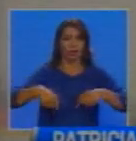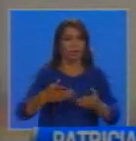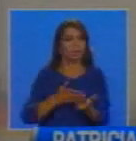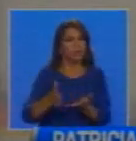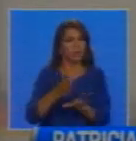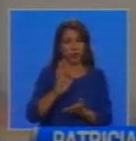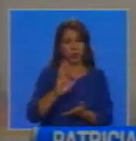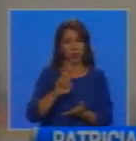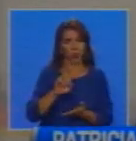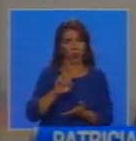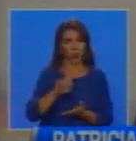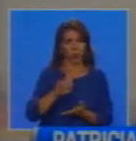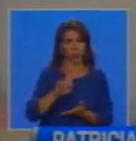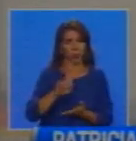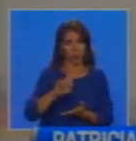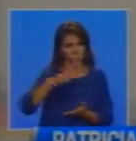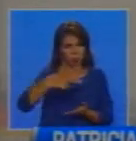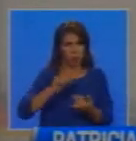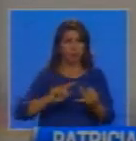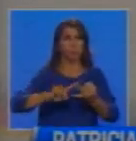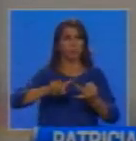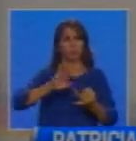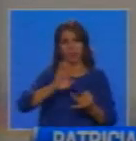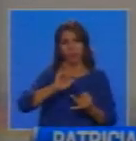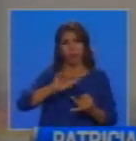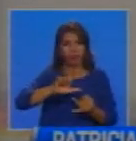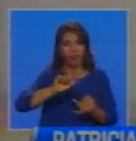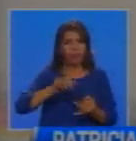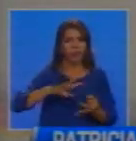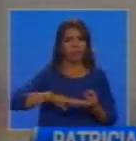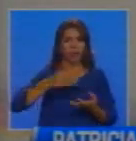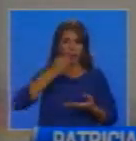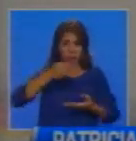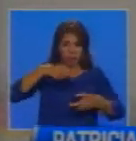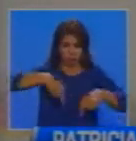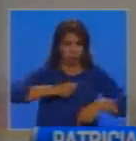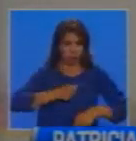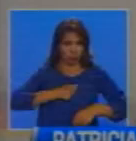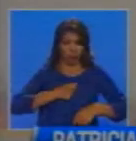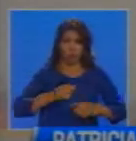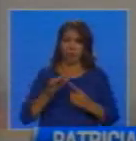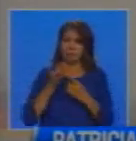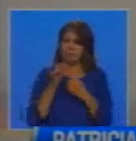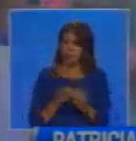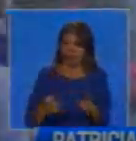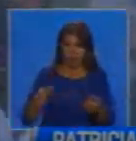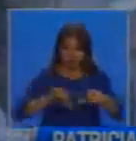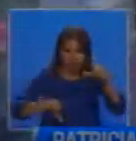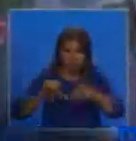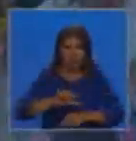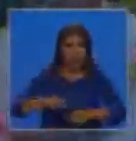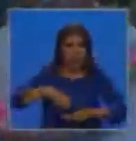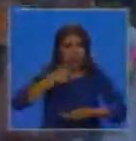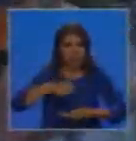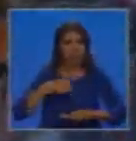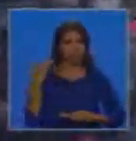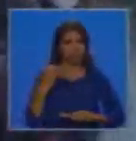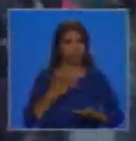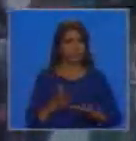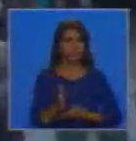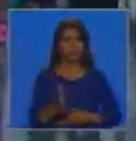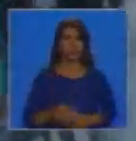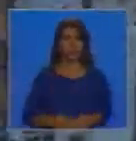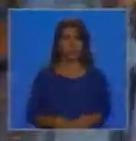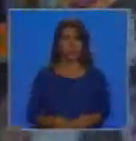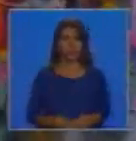las tilapias, a la manera y a la manera que se realiza aquí en el Cantón Bolívar, que es una manera especial.